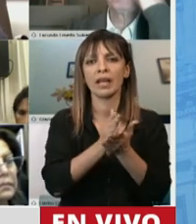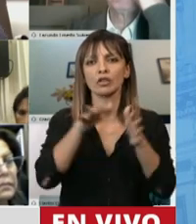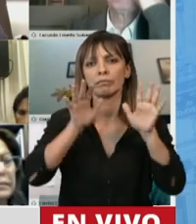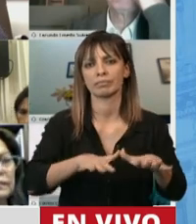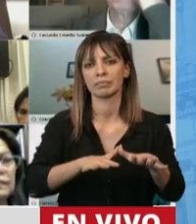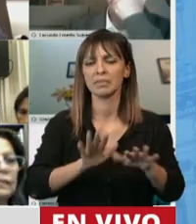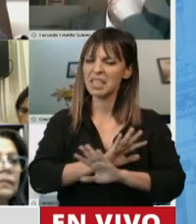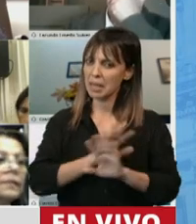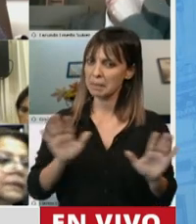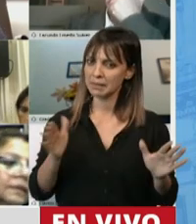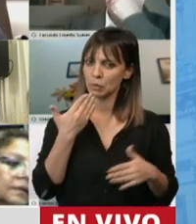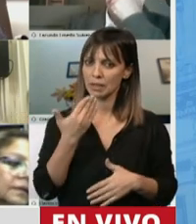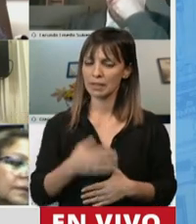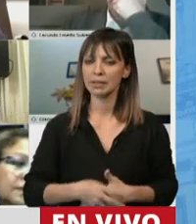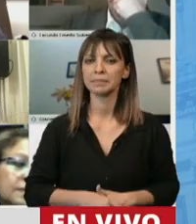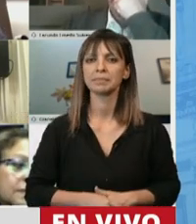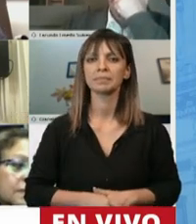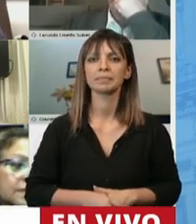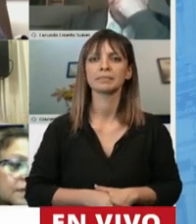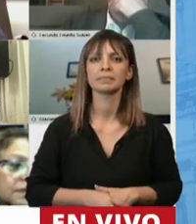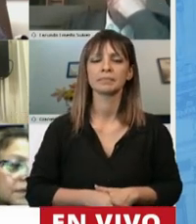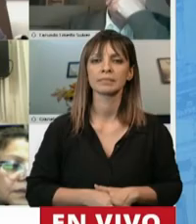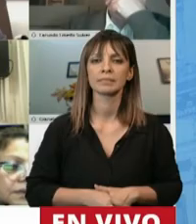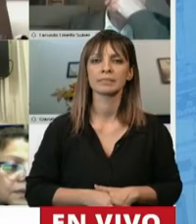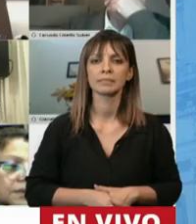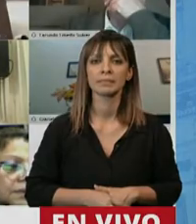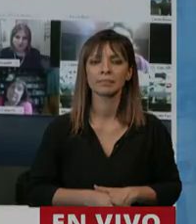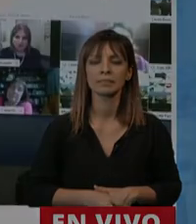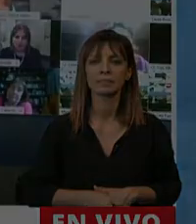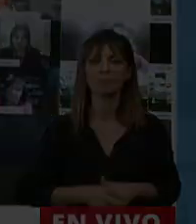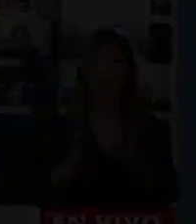presidenta. Muchas gracias. Gracias, diputado.